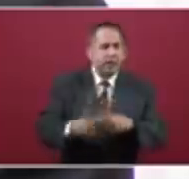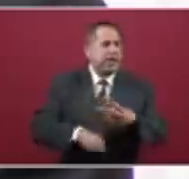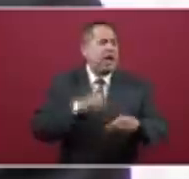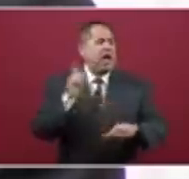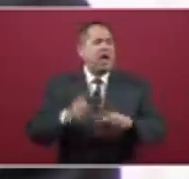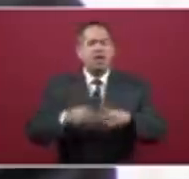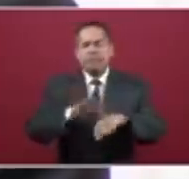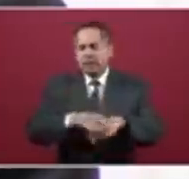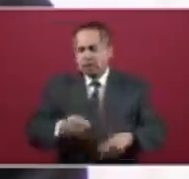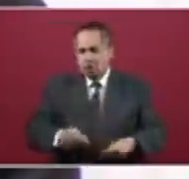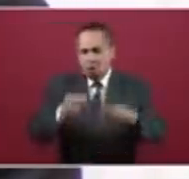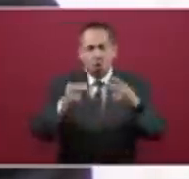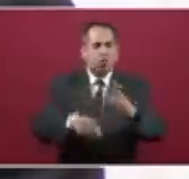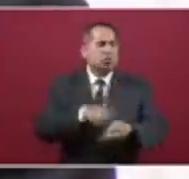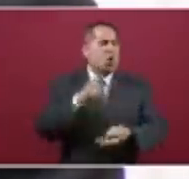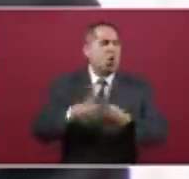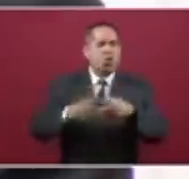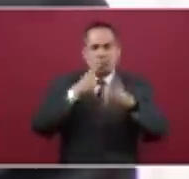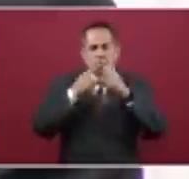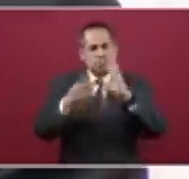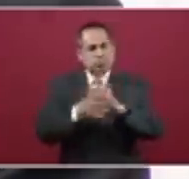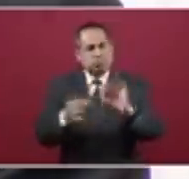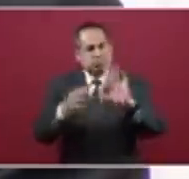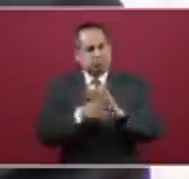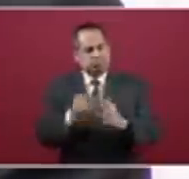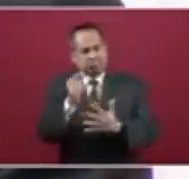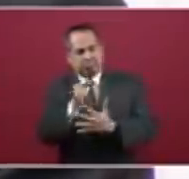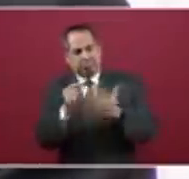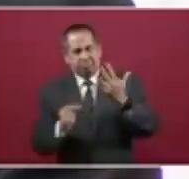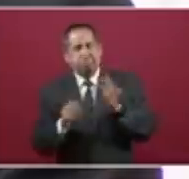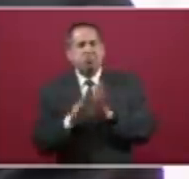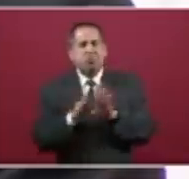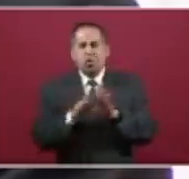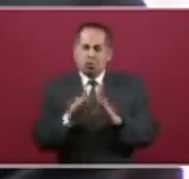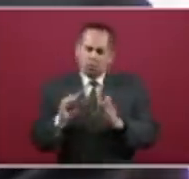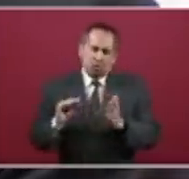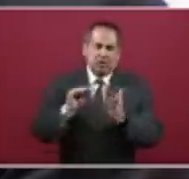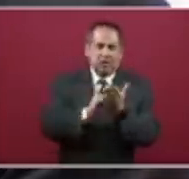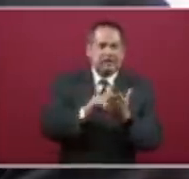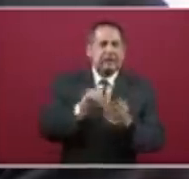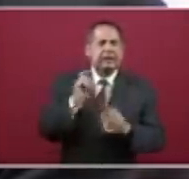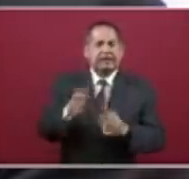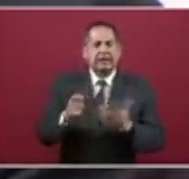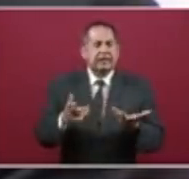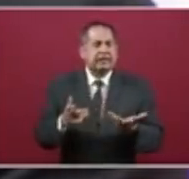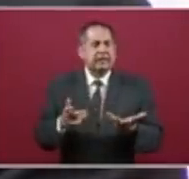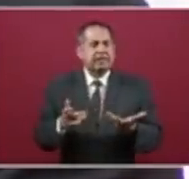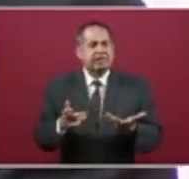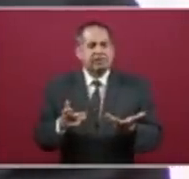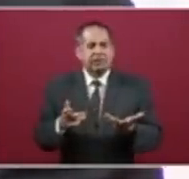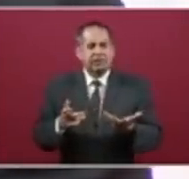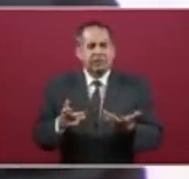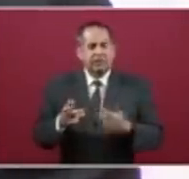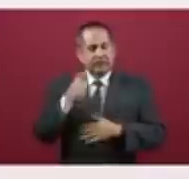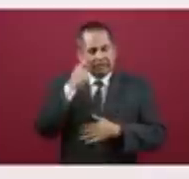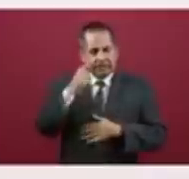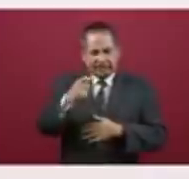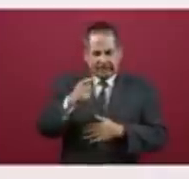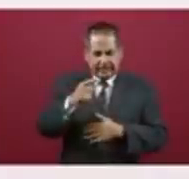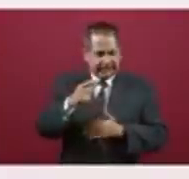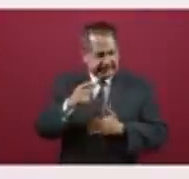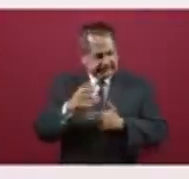y establecer de esta forma una última cortina de